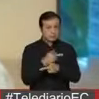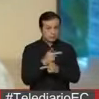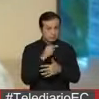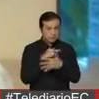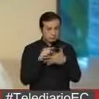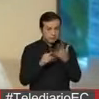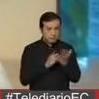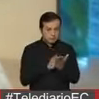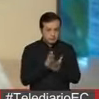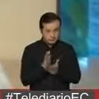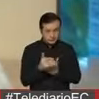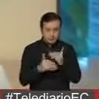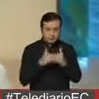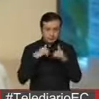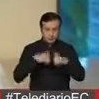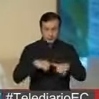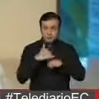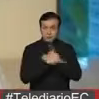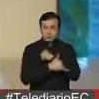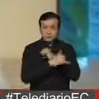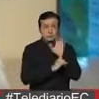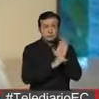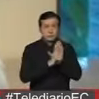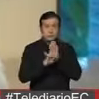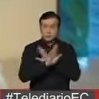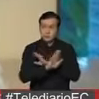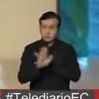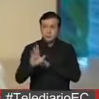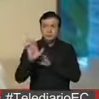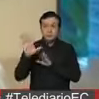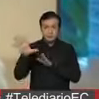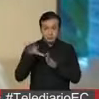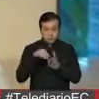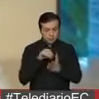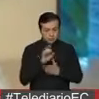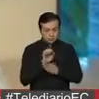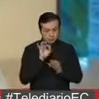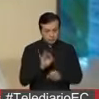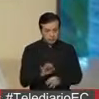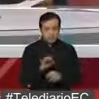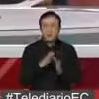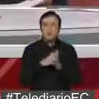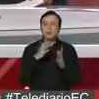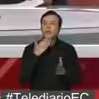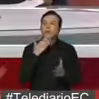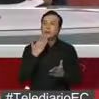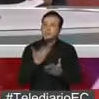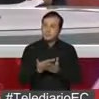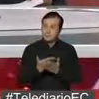es el camino, así lo han hecho los países que se han desarrollado y así tenemos que hacerlo nosotros también. Muchas gracias,